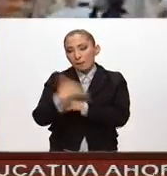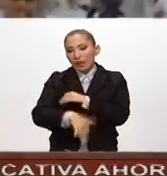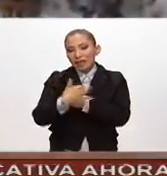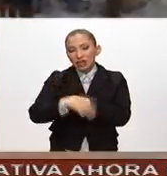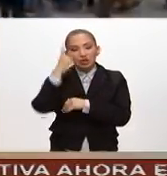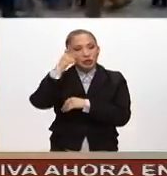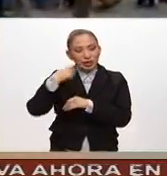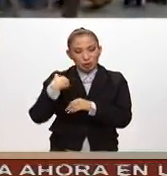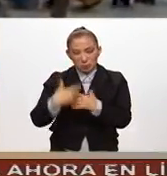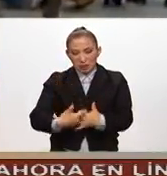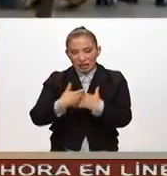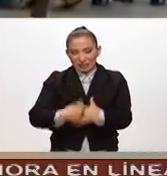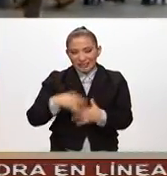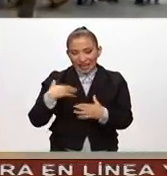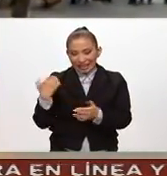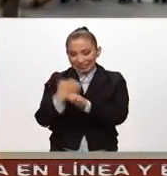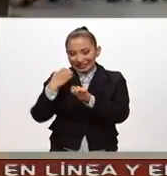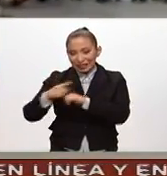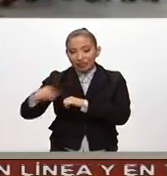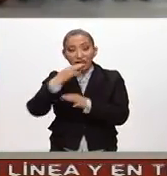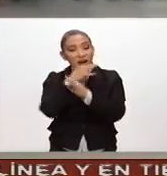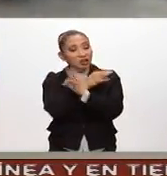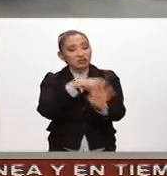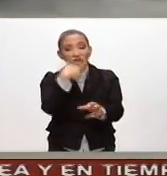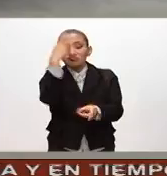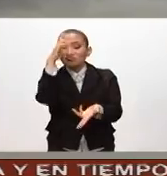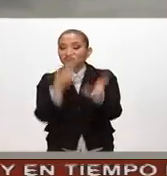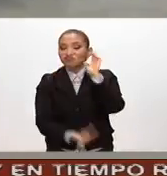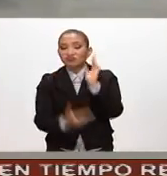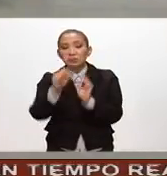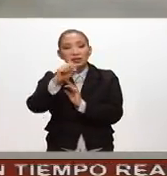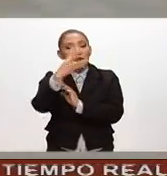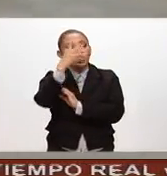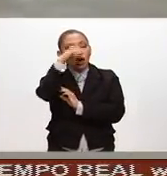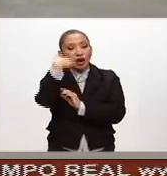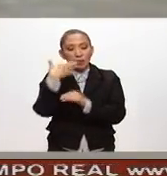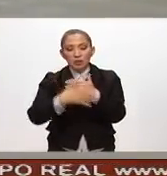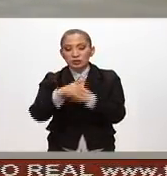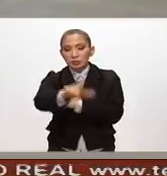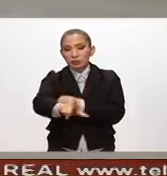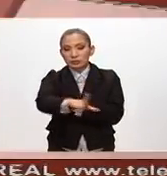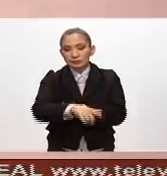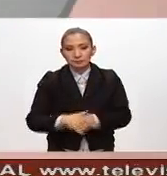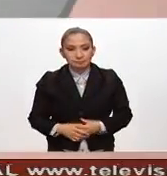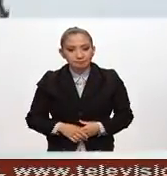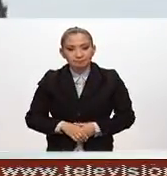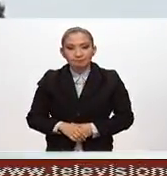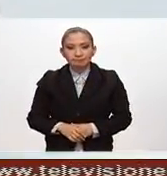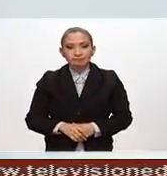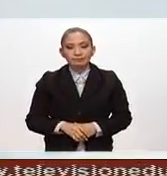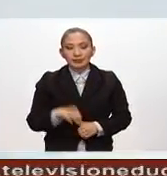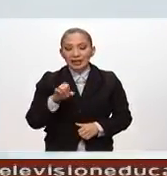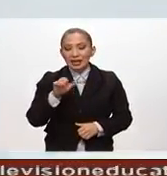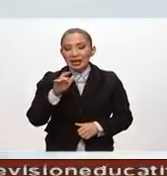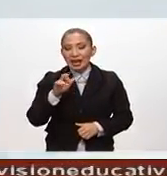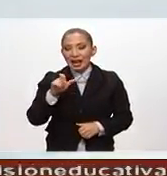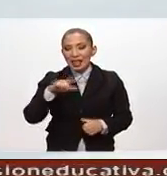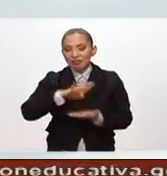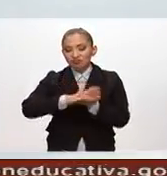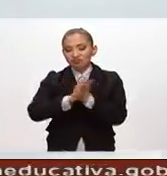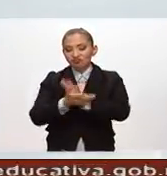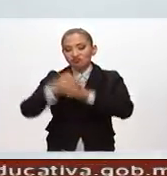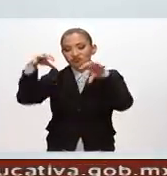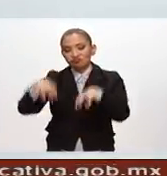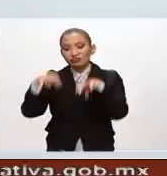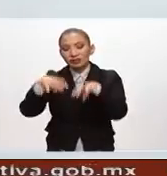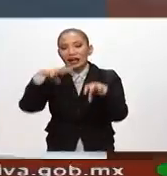tanto, dueños de empresas en la entidad anuncian un paro de 24 horas para el próximo lunes. Earl se convierte en